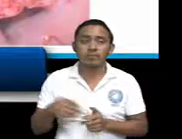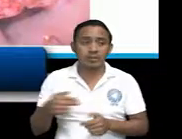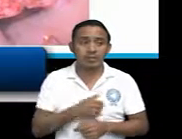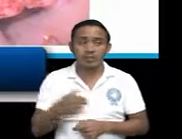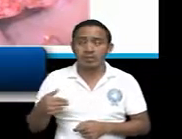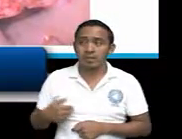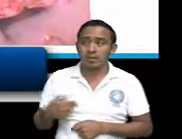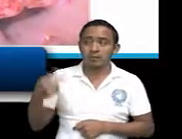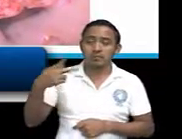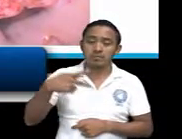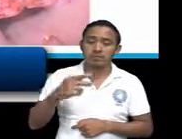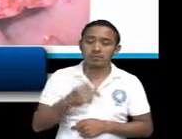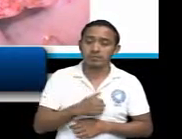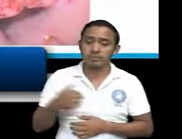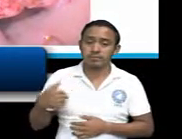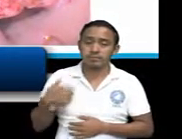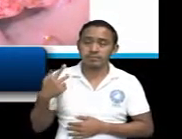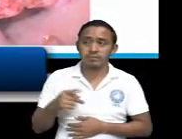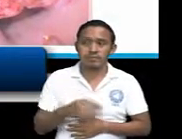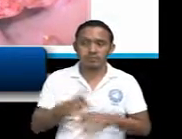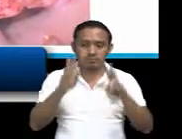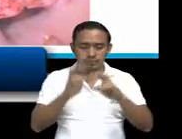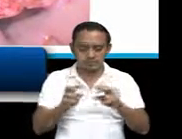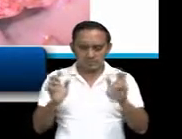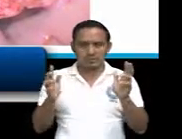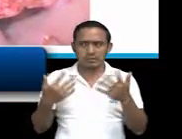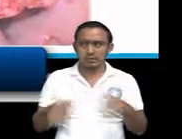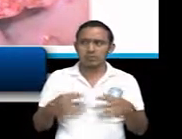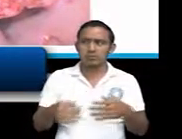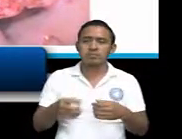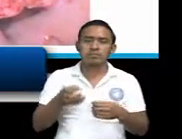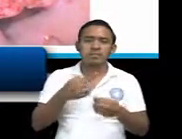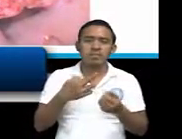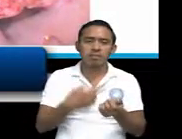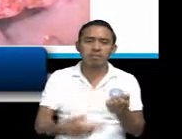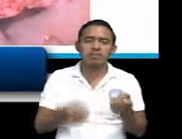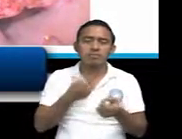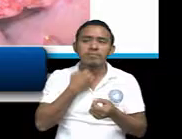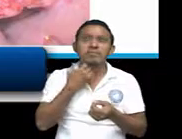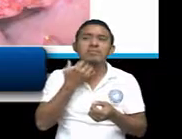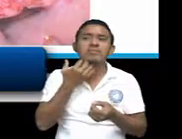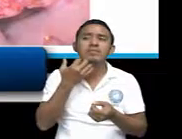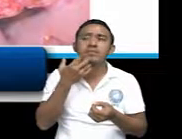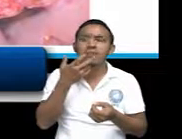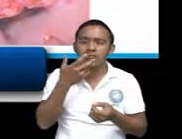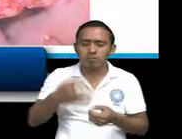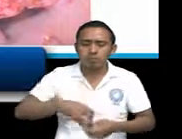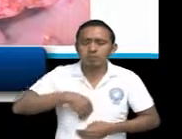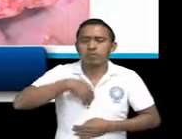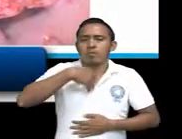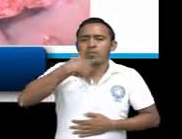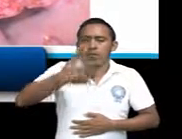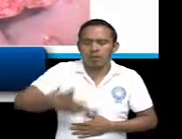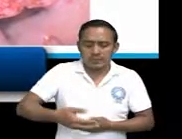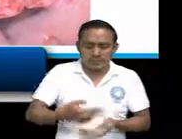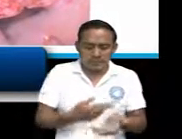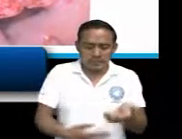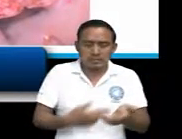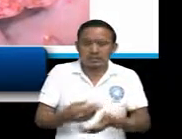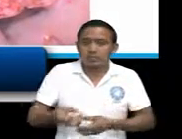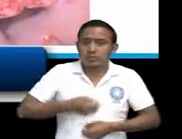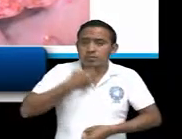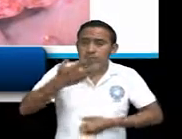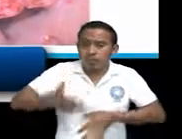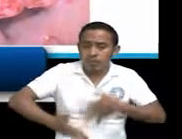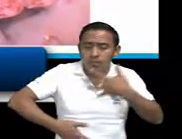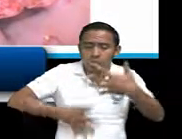pues lastimosamente. Entonces, se dan cuenta ya cuando presentan sangrado. Cuando presentan vómitos de sangre. Sí, abundante